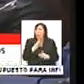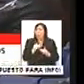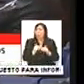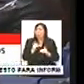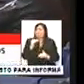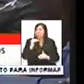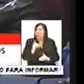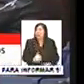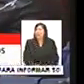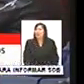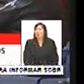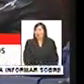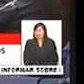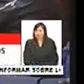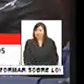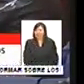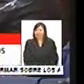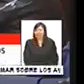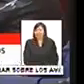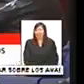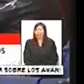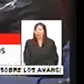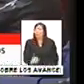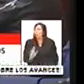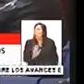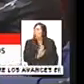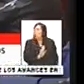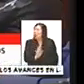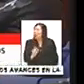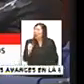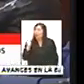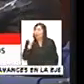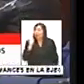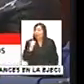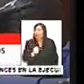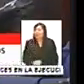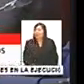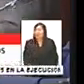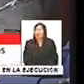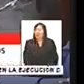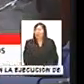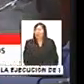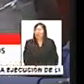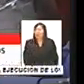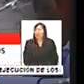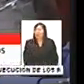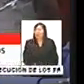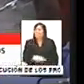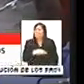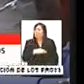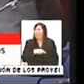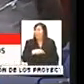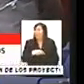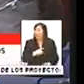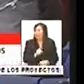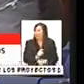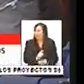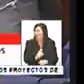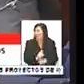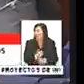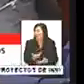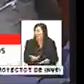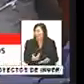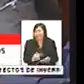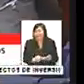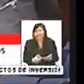metros de altitud no hay derecho no hay derecho de que el ministerio de educación se